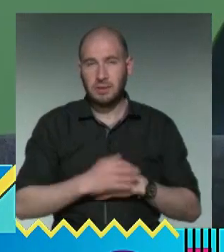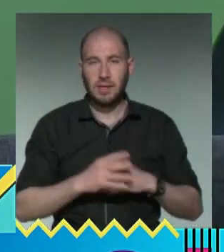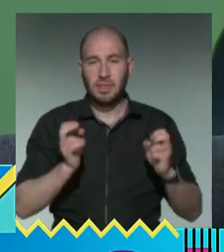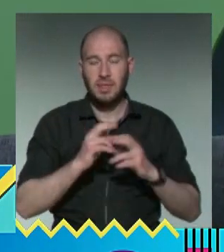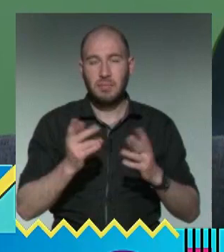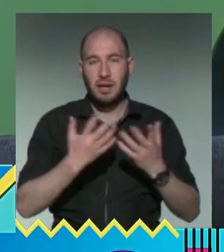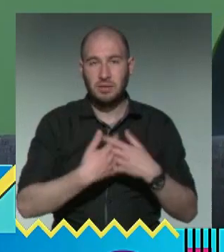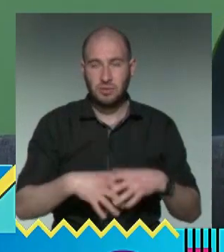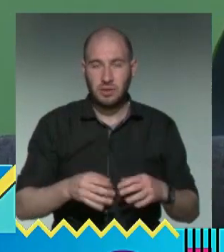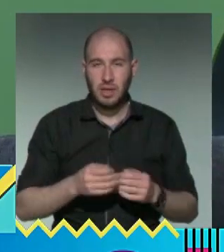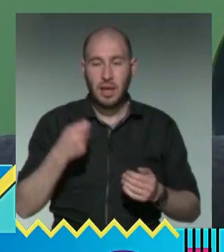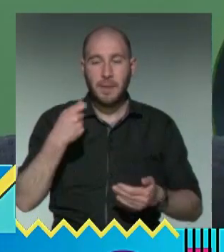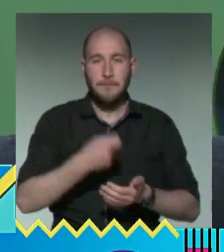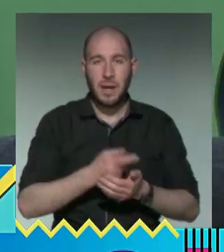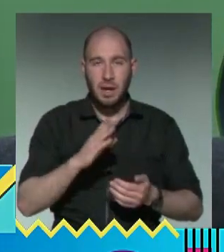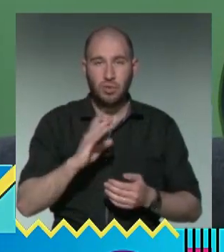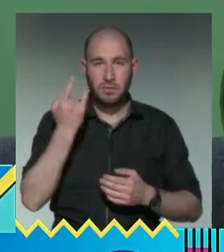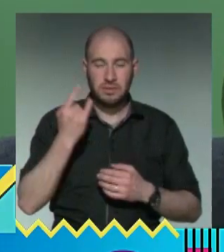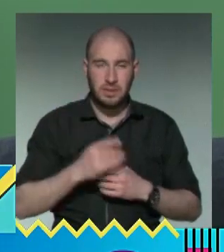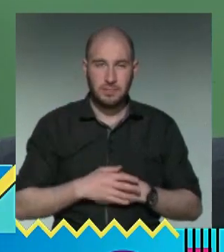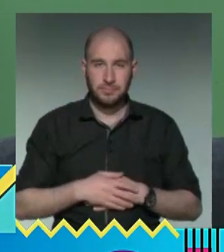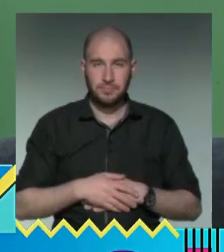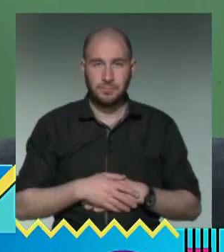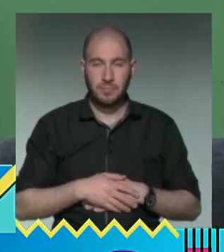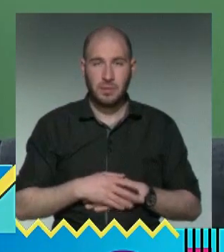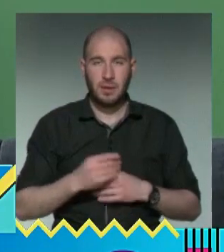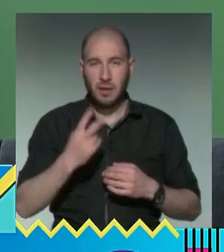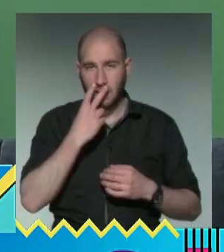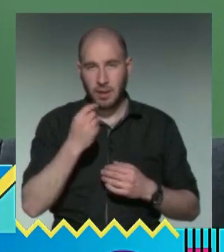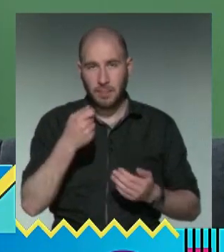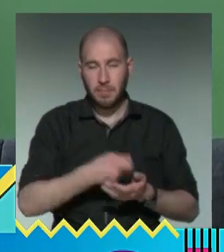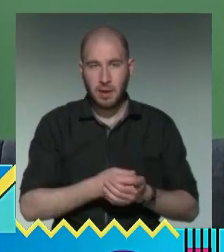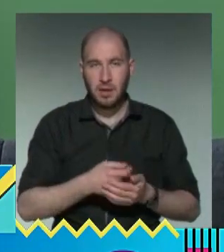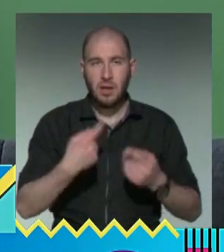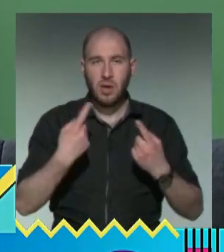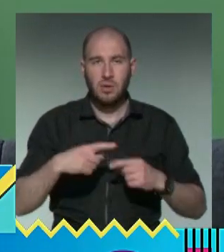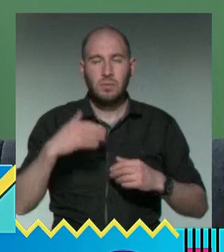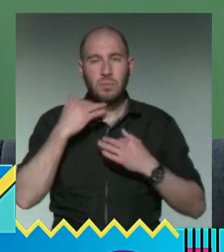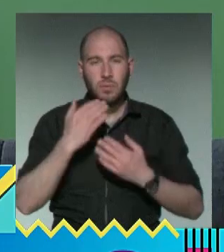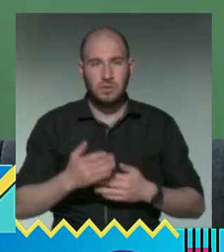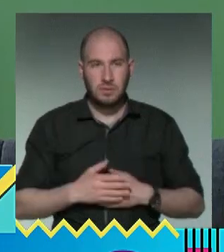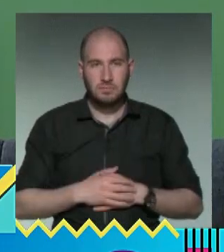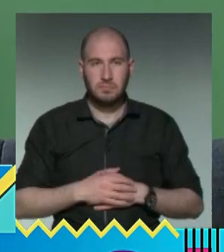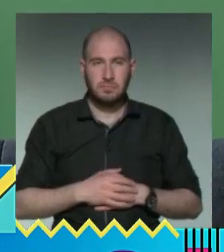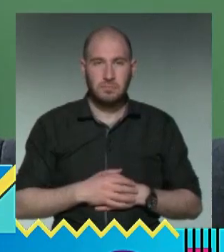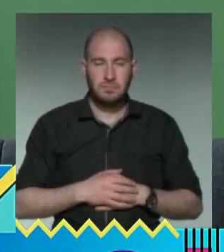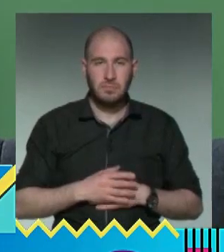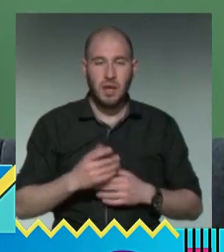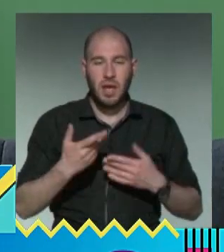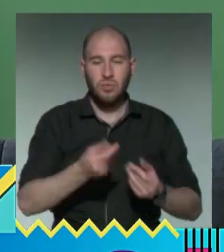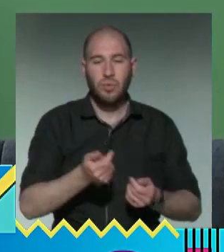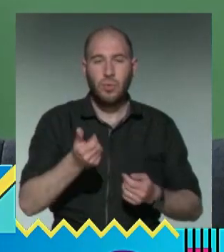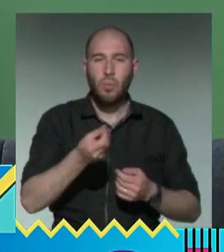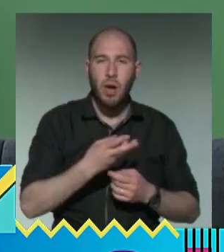cuanto a relación a lo que tiene que pagar la universidad para energía, que es algo de que más allá de cuánto ayudo